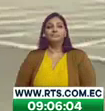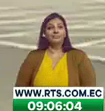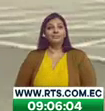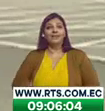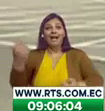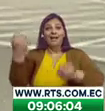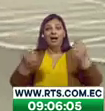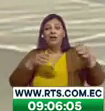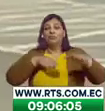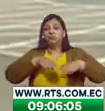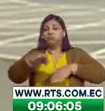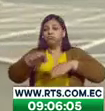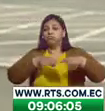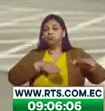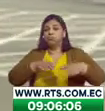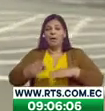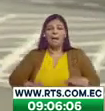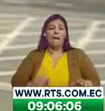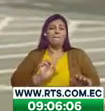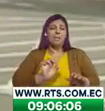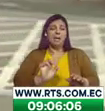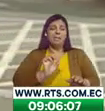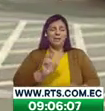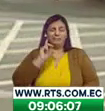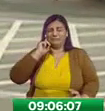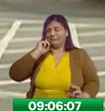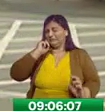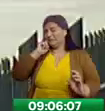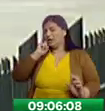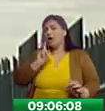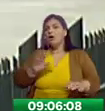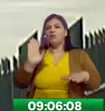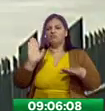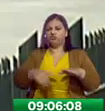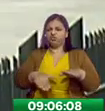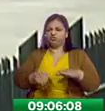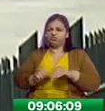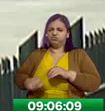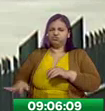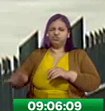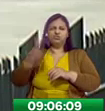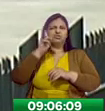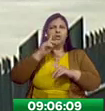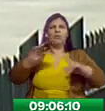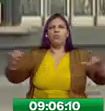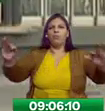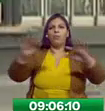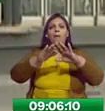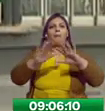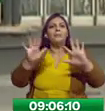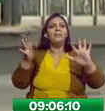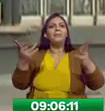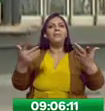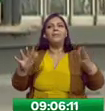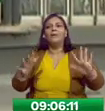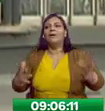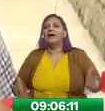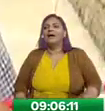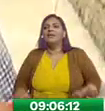contar con una ciudad donde se respira menos contaminación producto de la reducida presencia vehicular